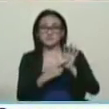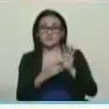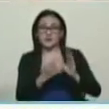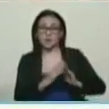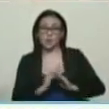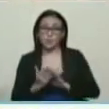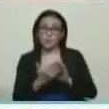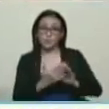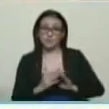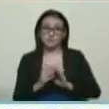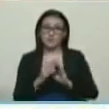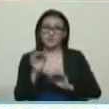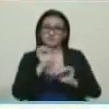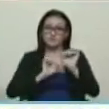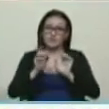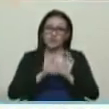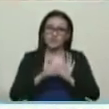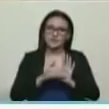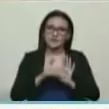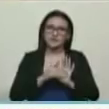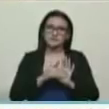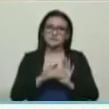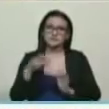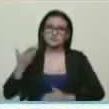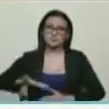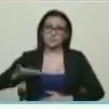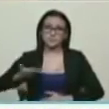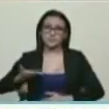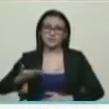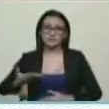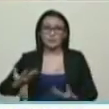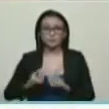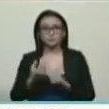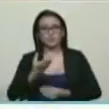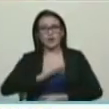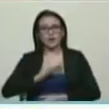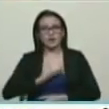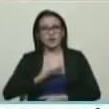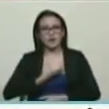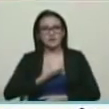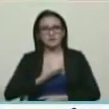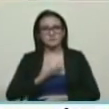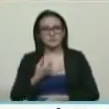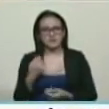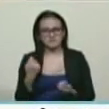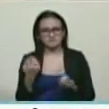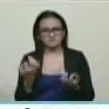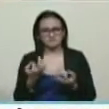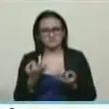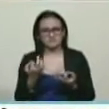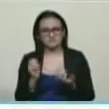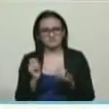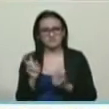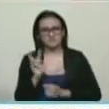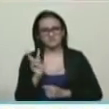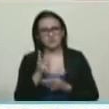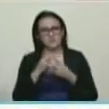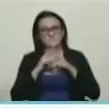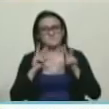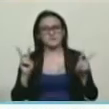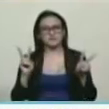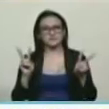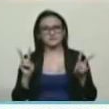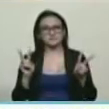comunidad, defendiendo sus derechos elementales junto con los alcaldes para hacer de Venezuela un país pacífico, un país